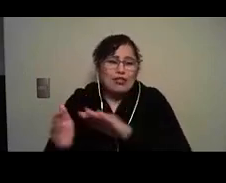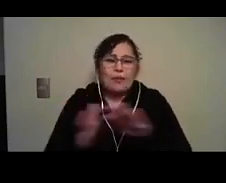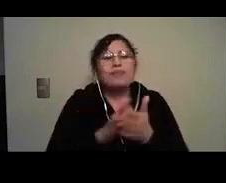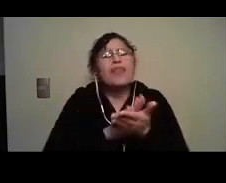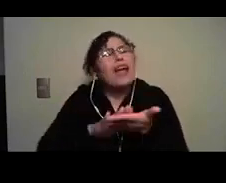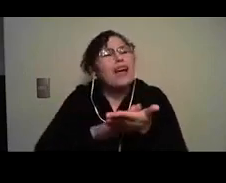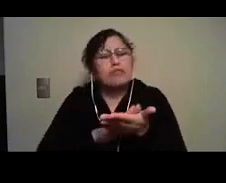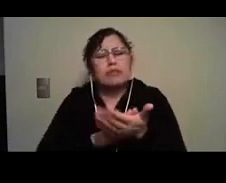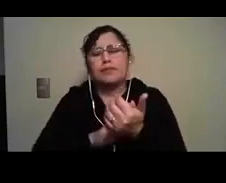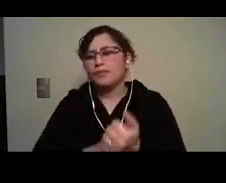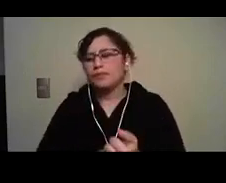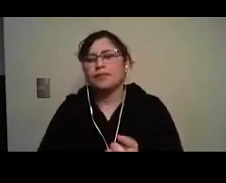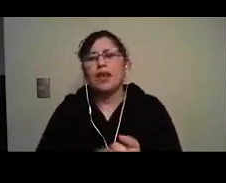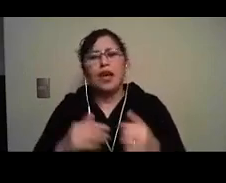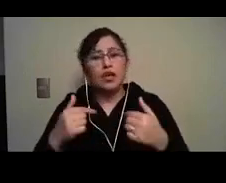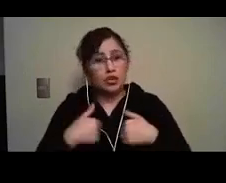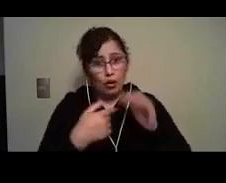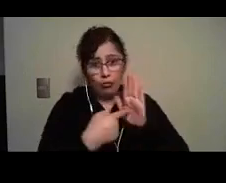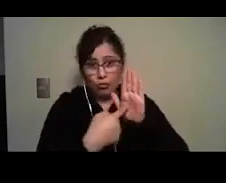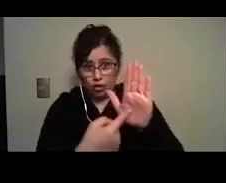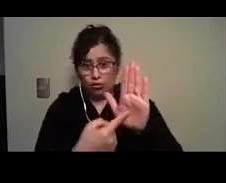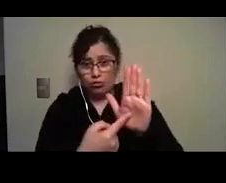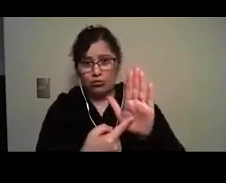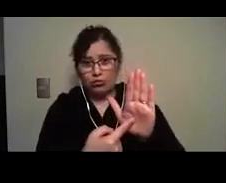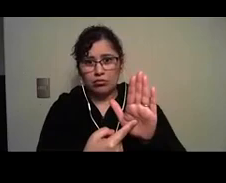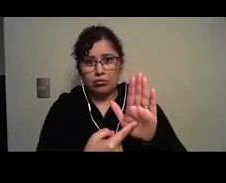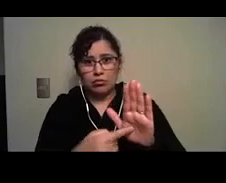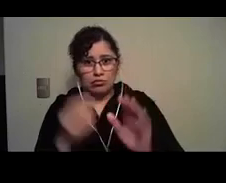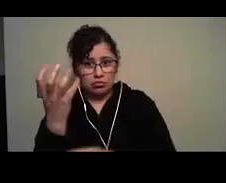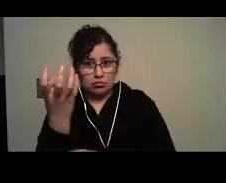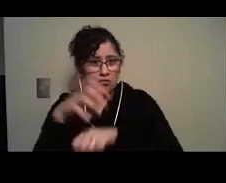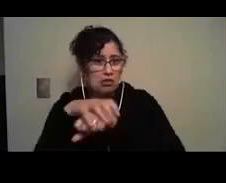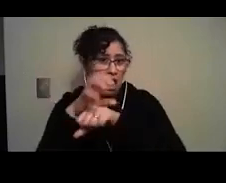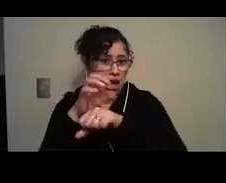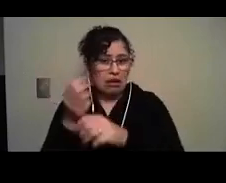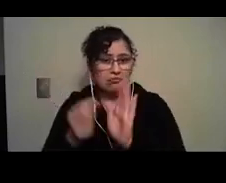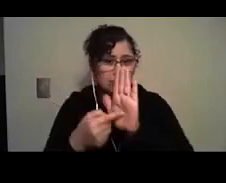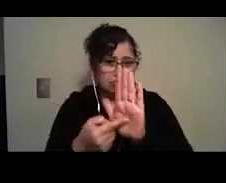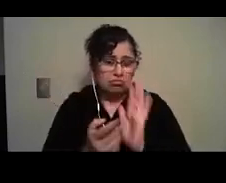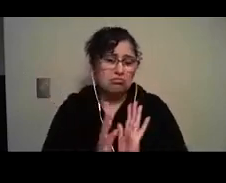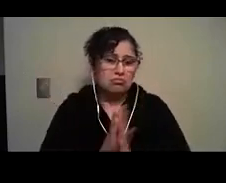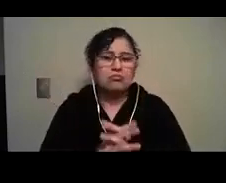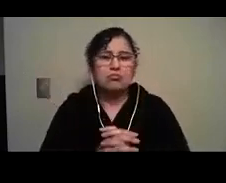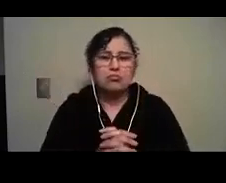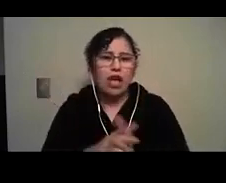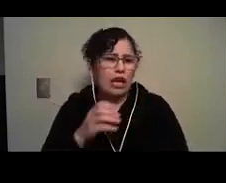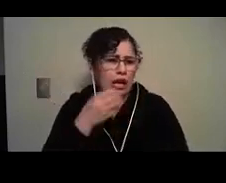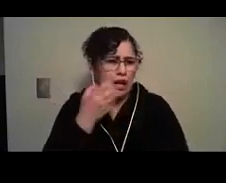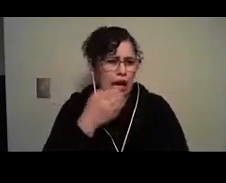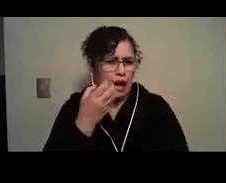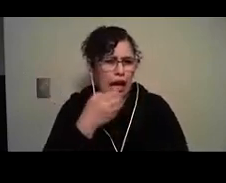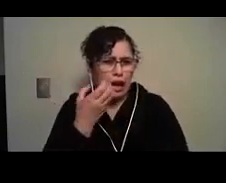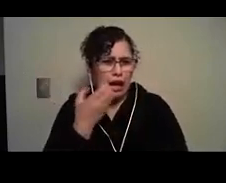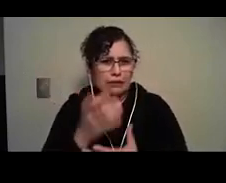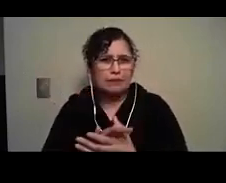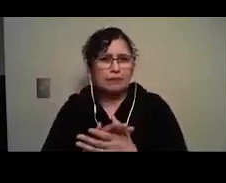¿ya? Yo les muestro, por ejemplo, esta naranja, ¿ya? Entonces, si yo les